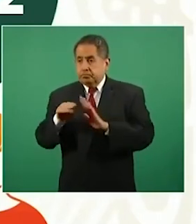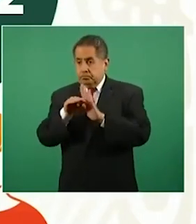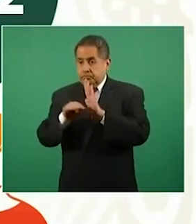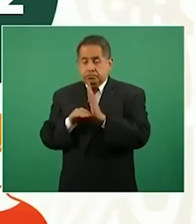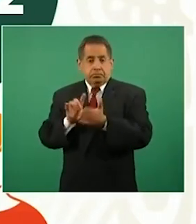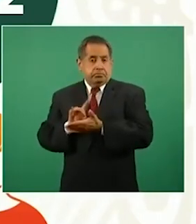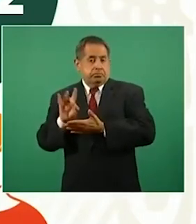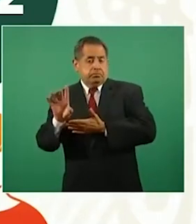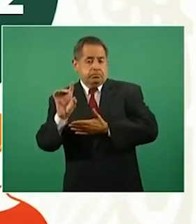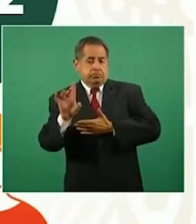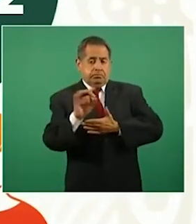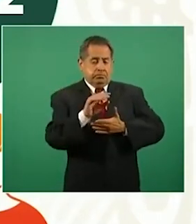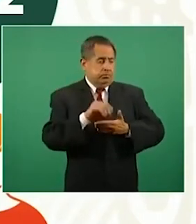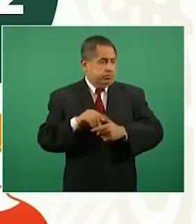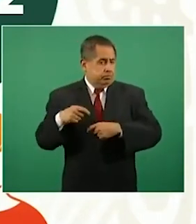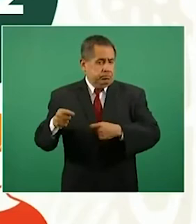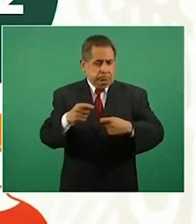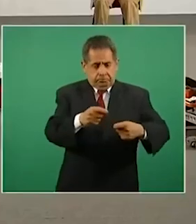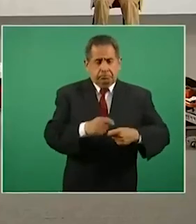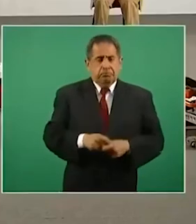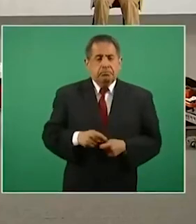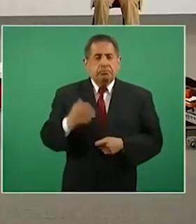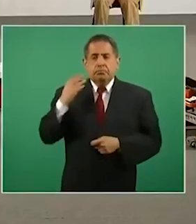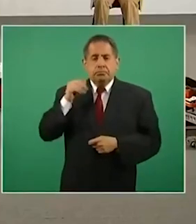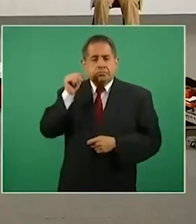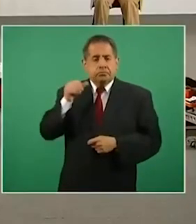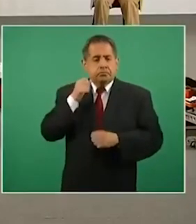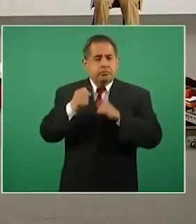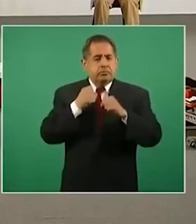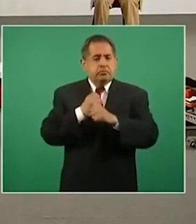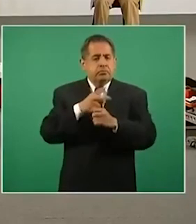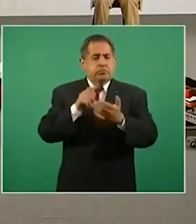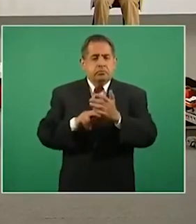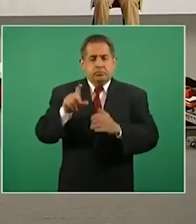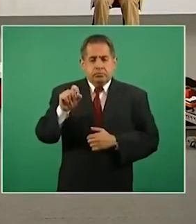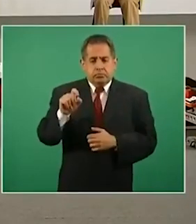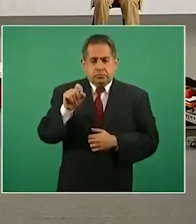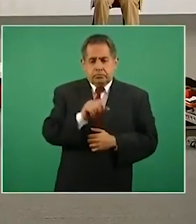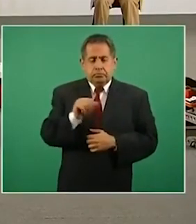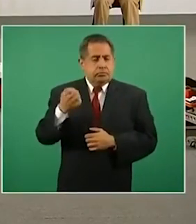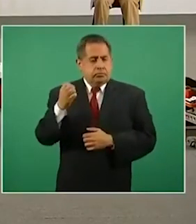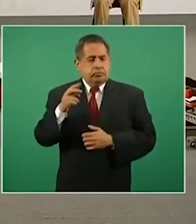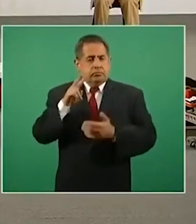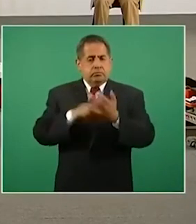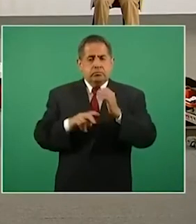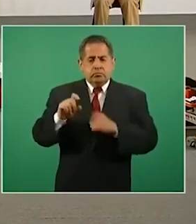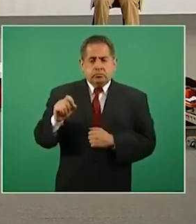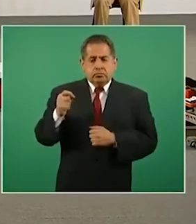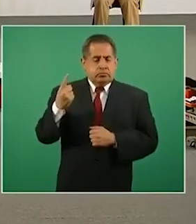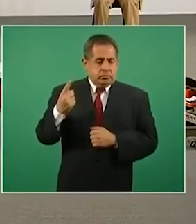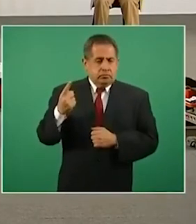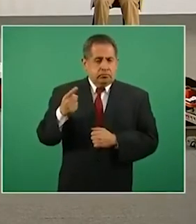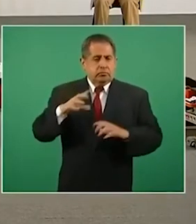estatales, y desde abril de 2020 a enero del 2021 se hicieron